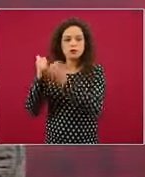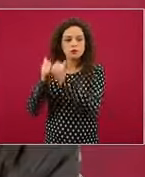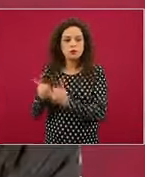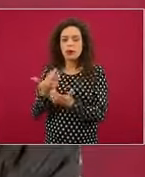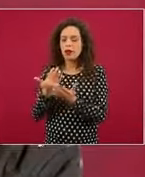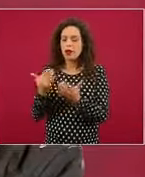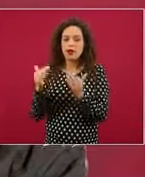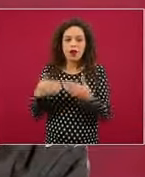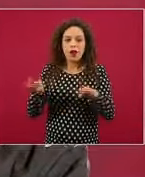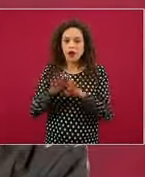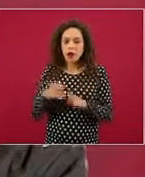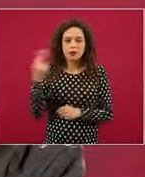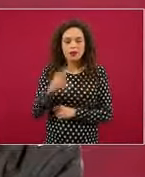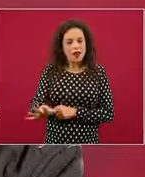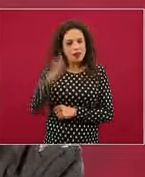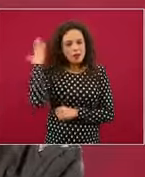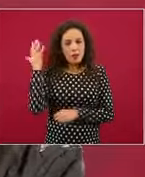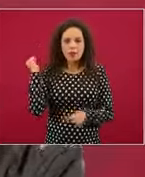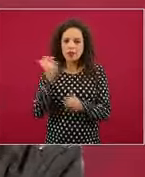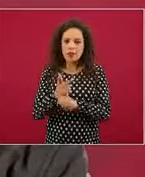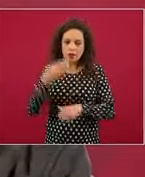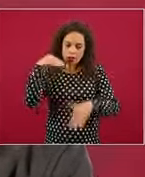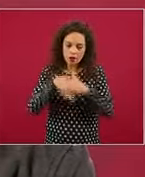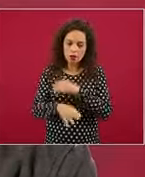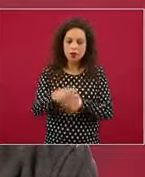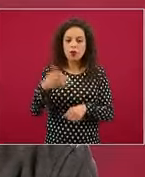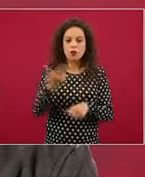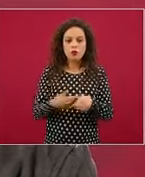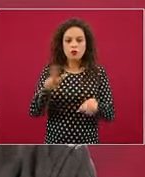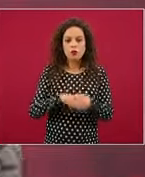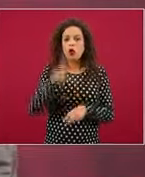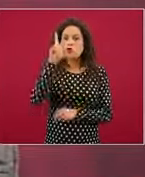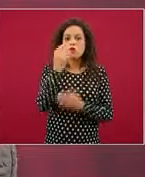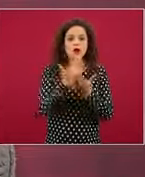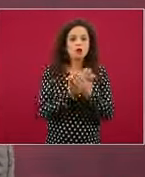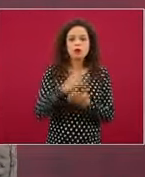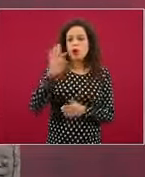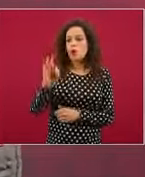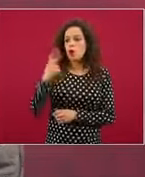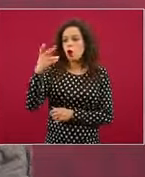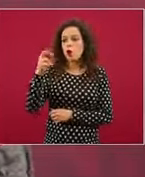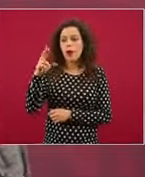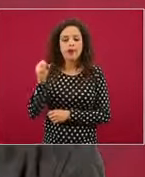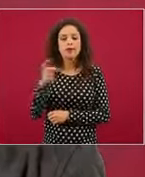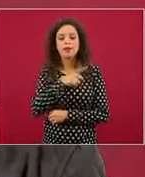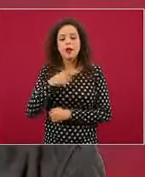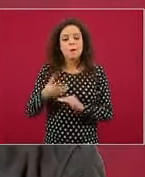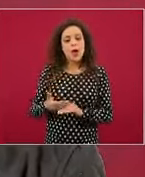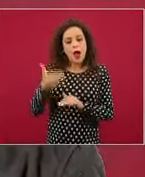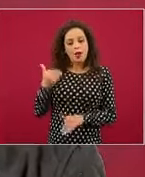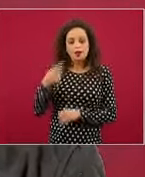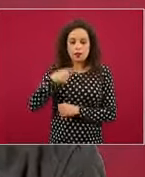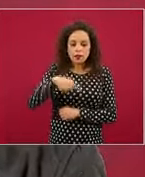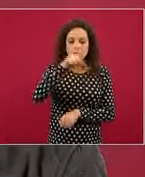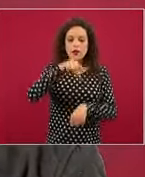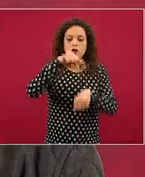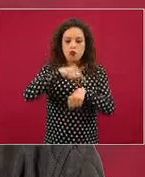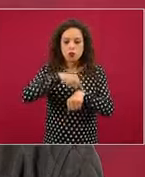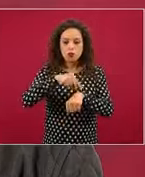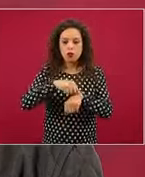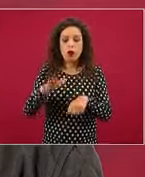es un corto tiempo, no hay que dejar pasar 48 horas, antes de 48 horas hay que buscar valoración, porque